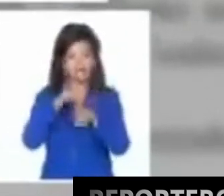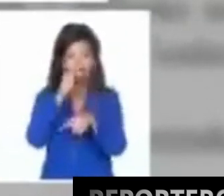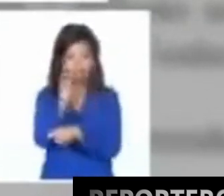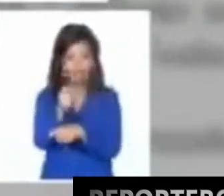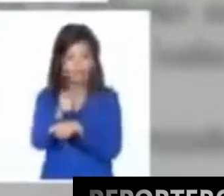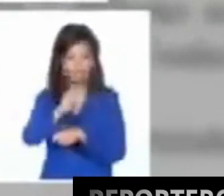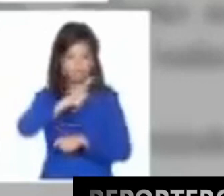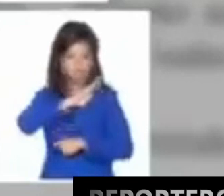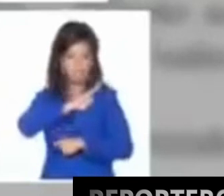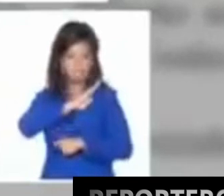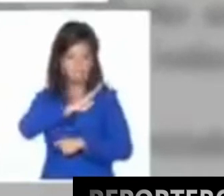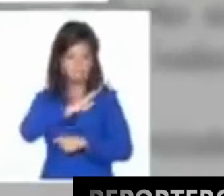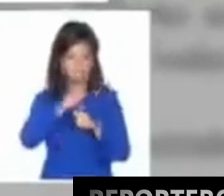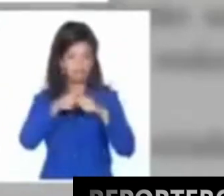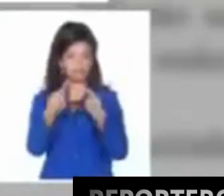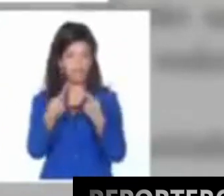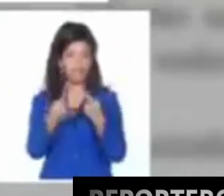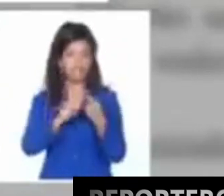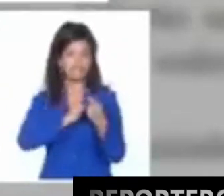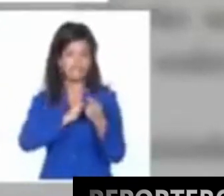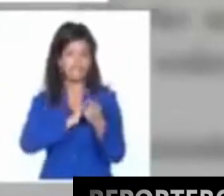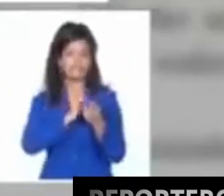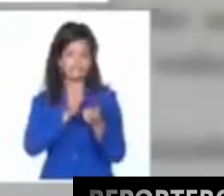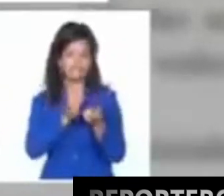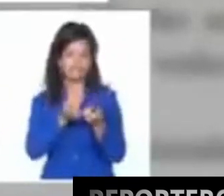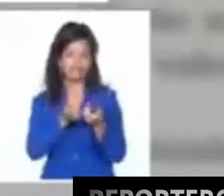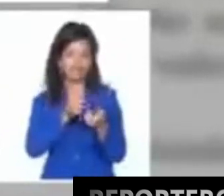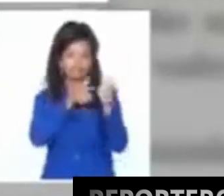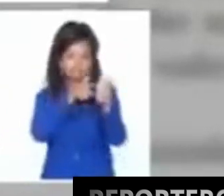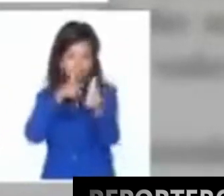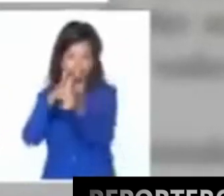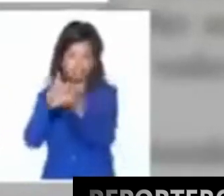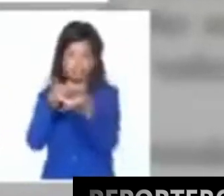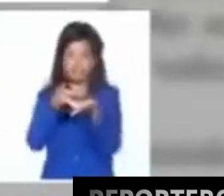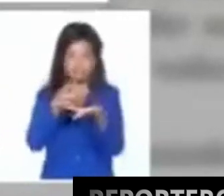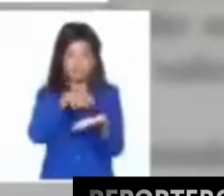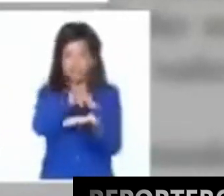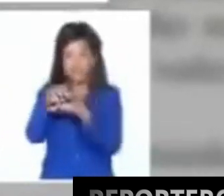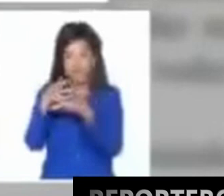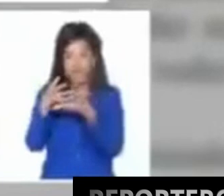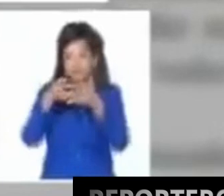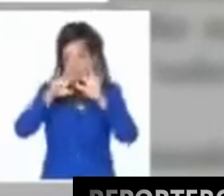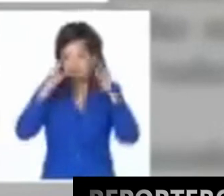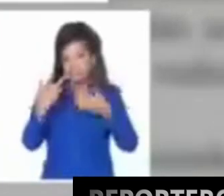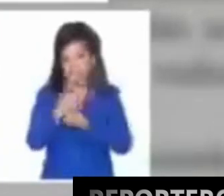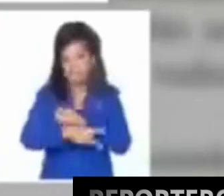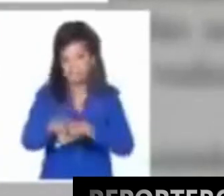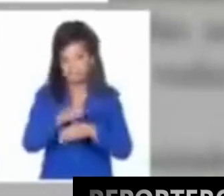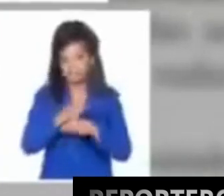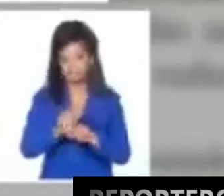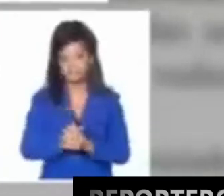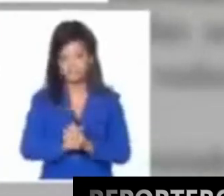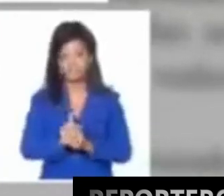para intervenir en un conflicto bélico en cualquier lugar. Y el elemento subjetivo es el de realizar